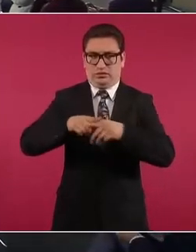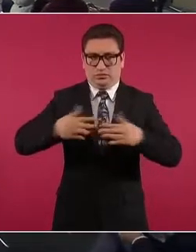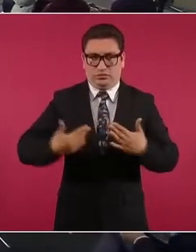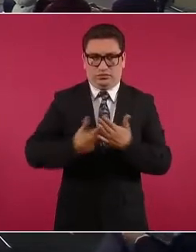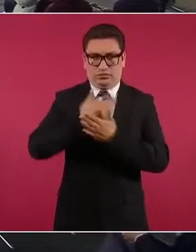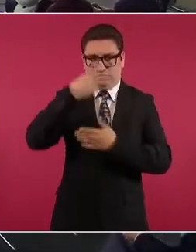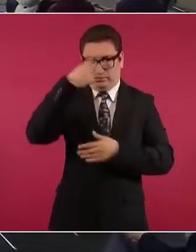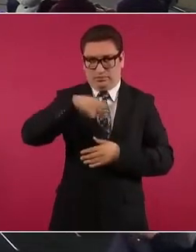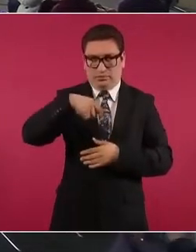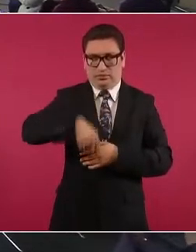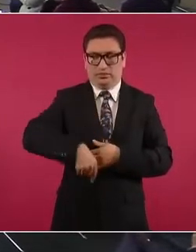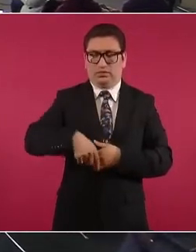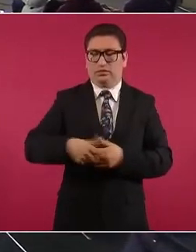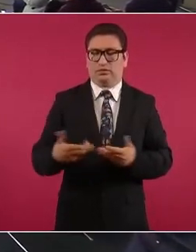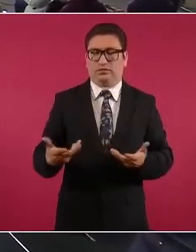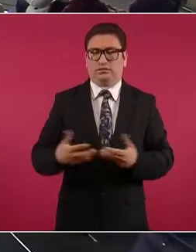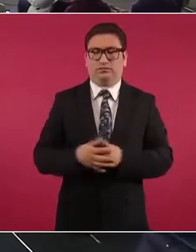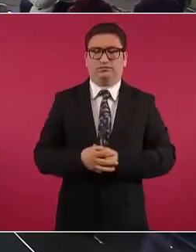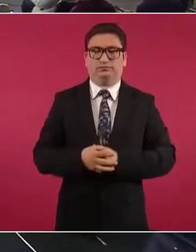mexicanos.